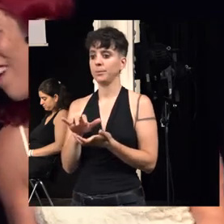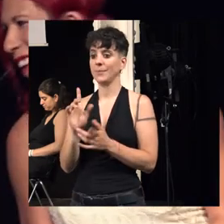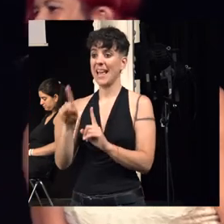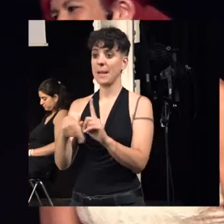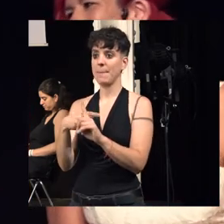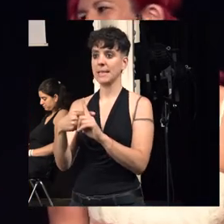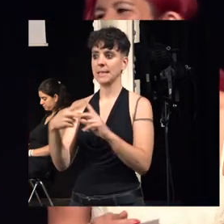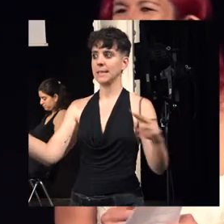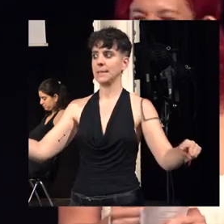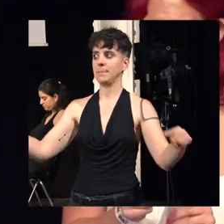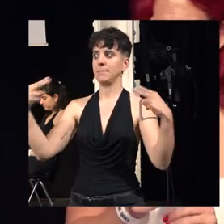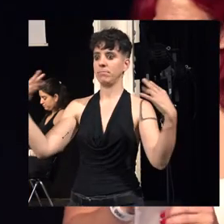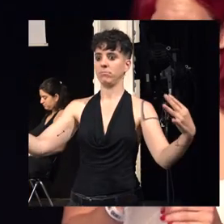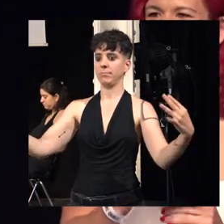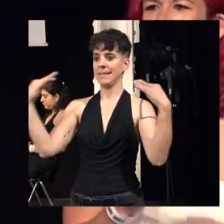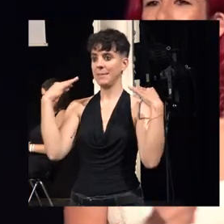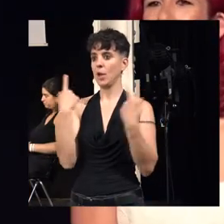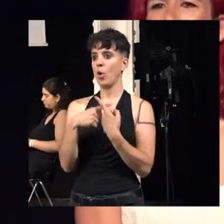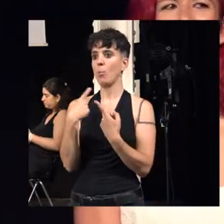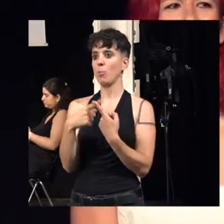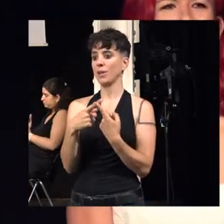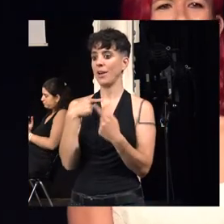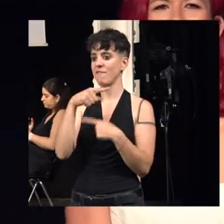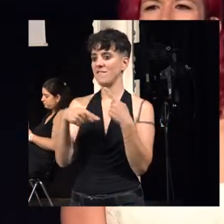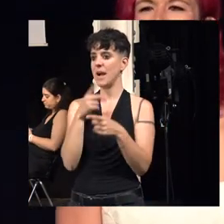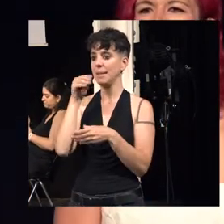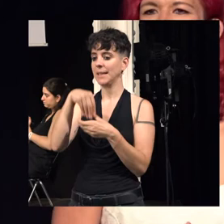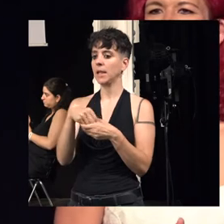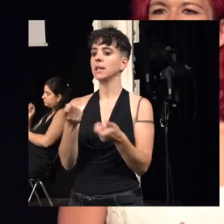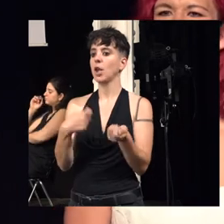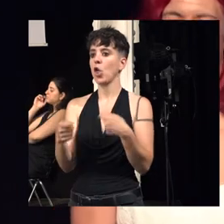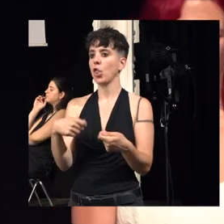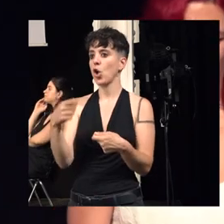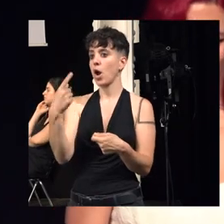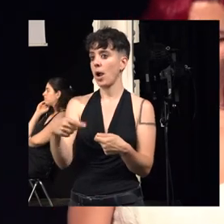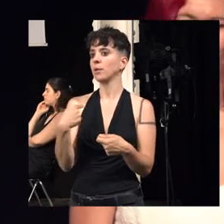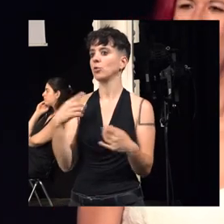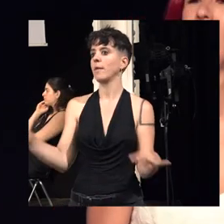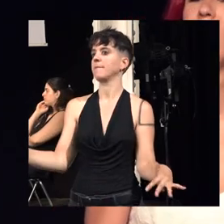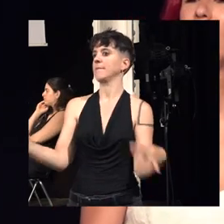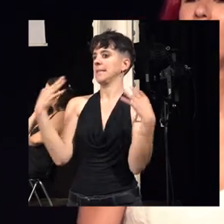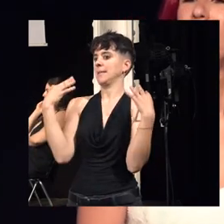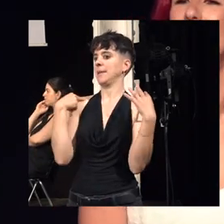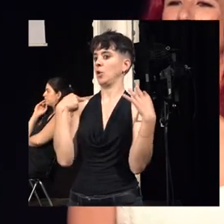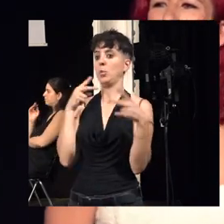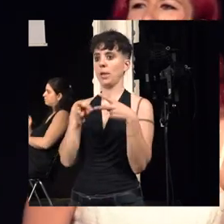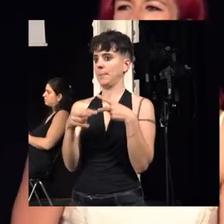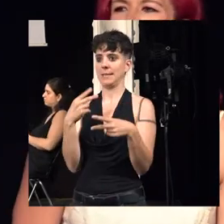visible, porque cuando perteneces a una familia que tiene un negocio, eres visible, no eres